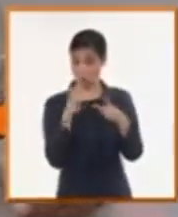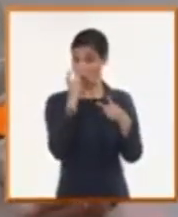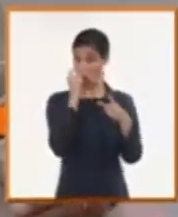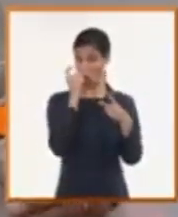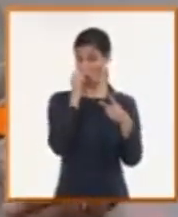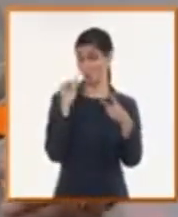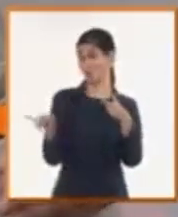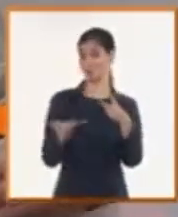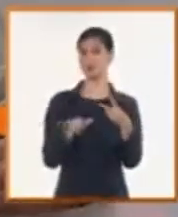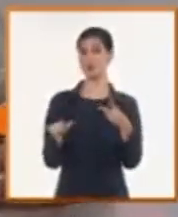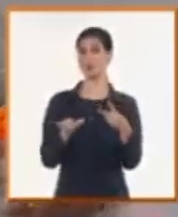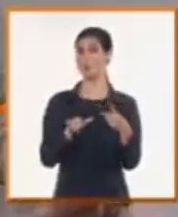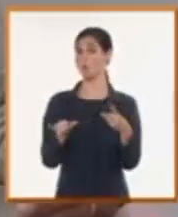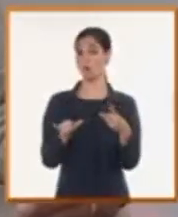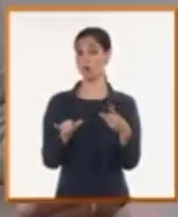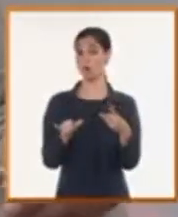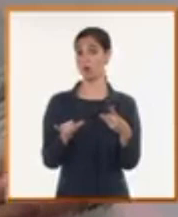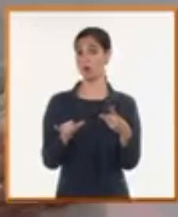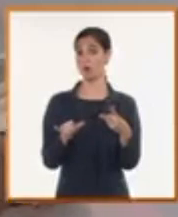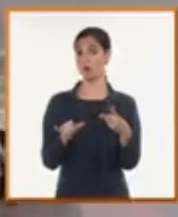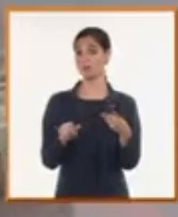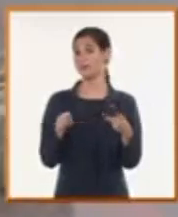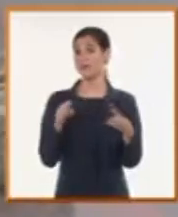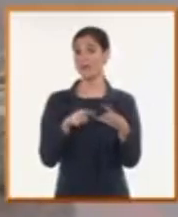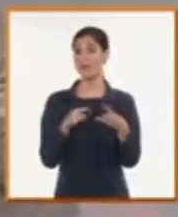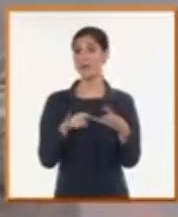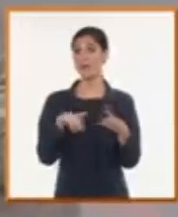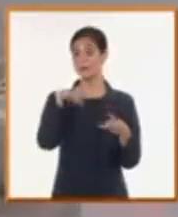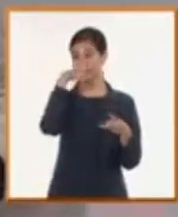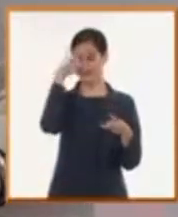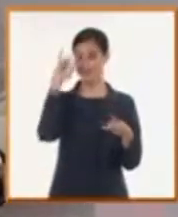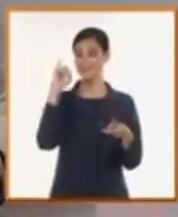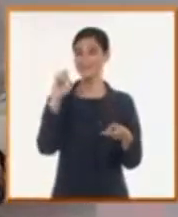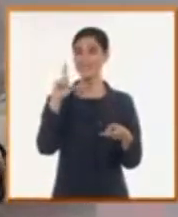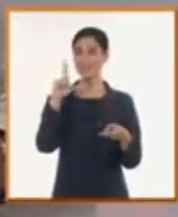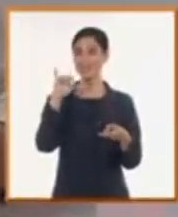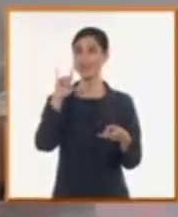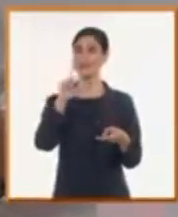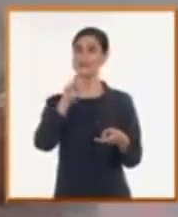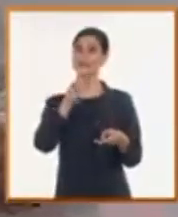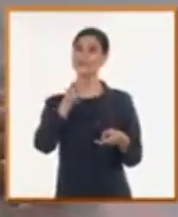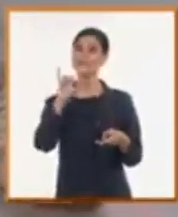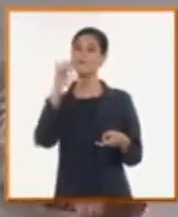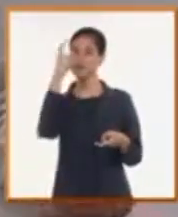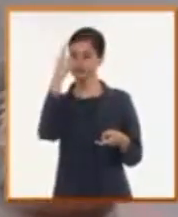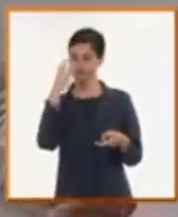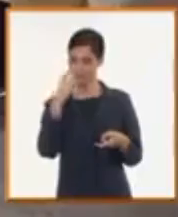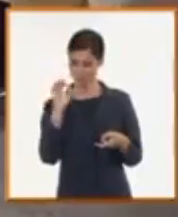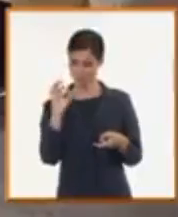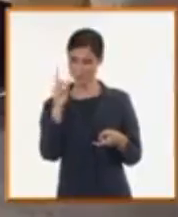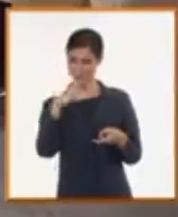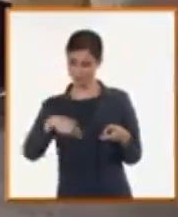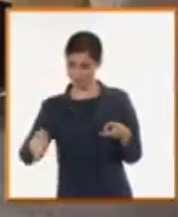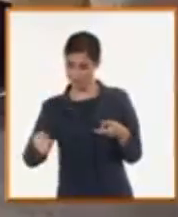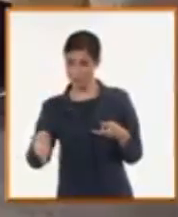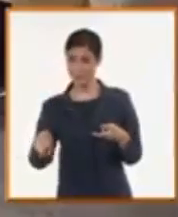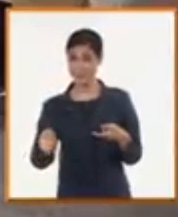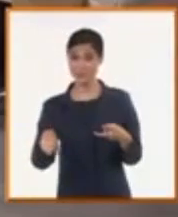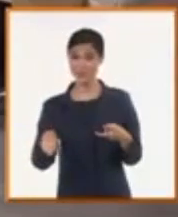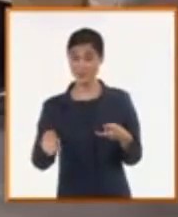Yo poeta, vi a Silvio Rodríguez, vi a Vicente Feliu, vi a personalidades de nuestra